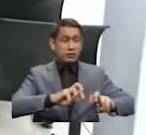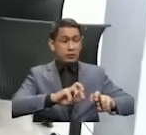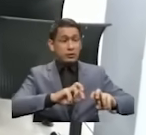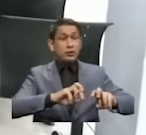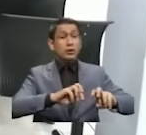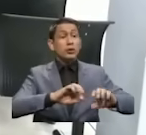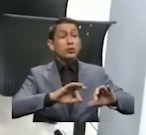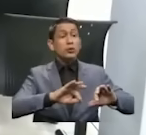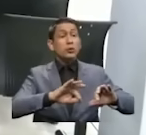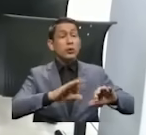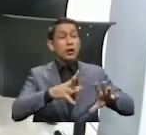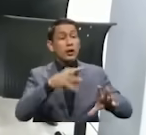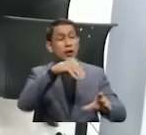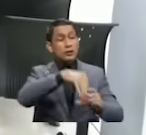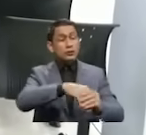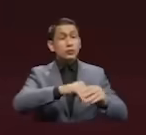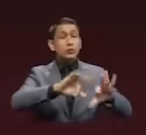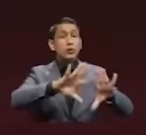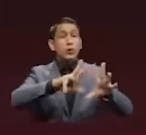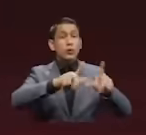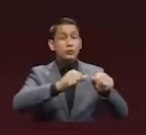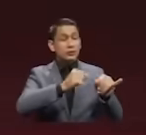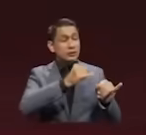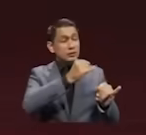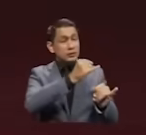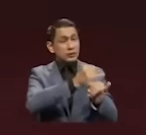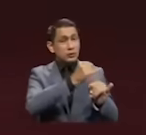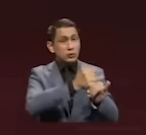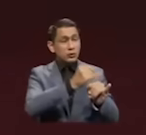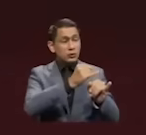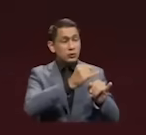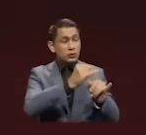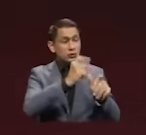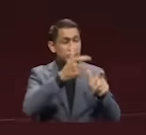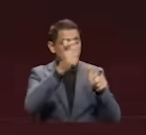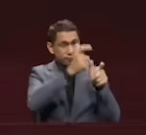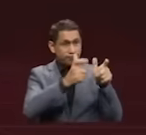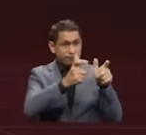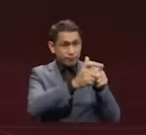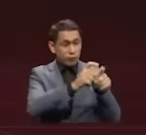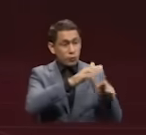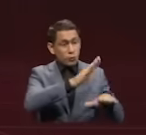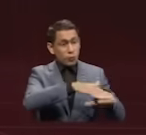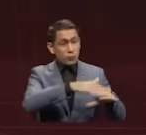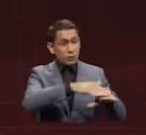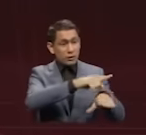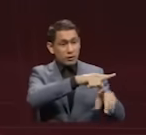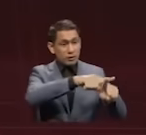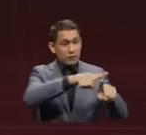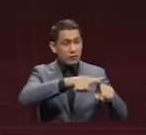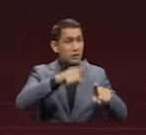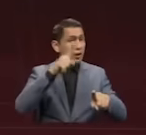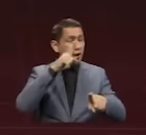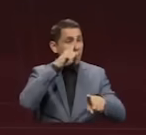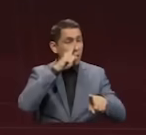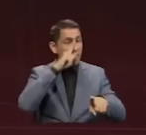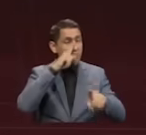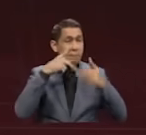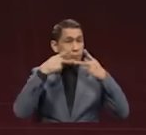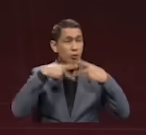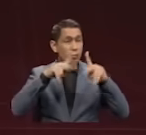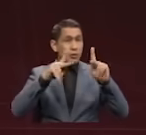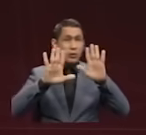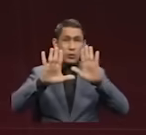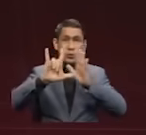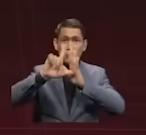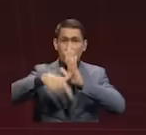la Corrupción de la Fiscalía General del Estado en torno a un presunto de delincuencia organizada. Nosotros en nuestras próximas emisiones le vamos